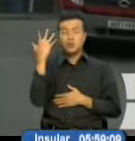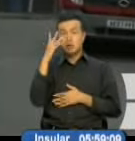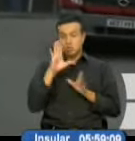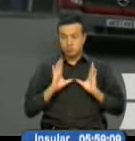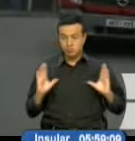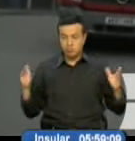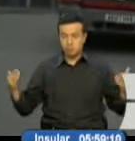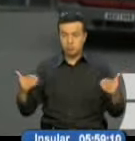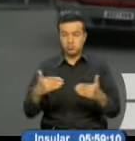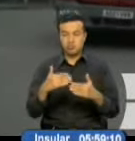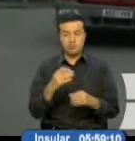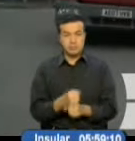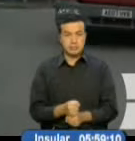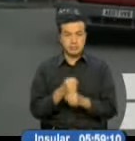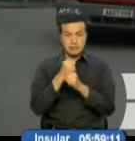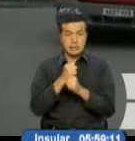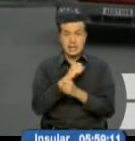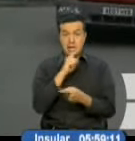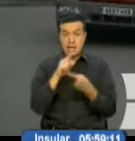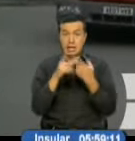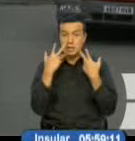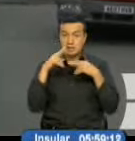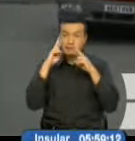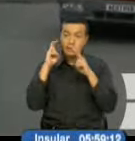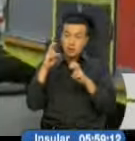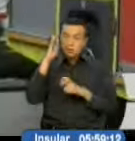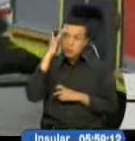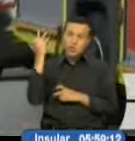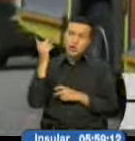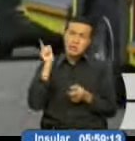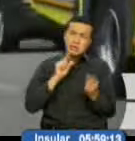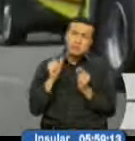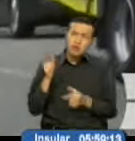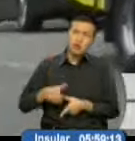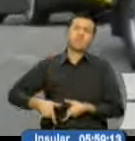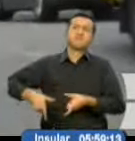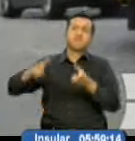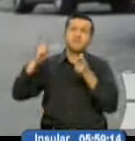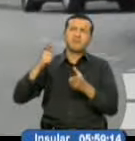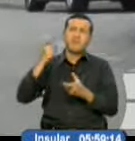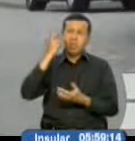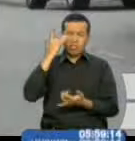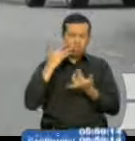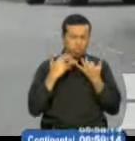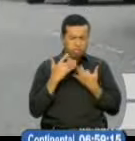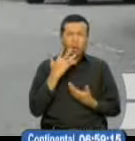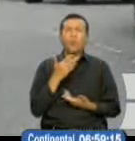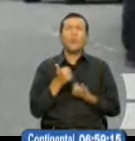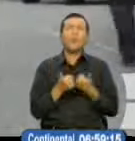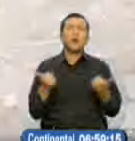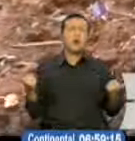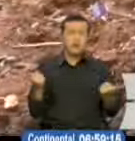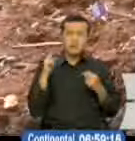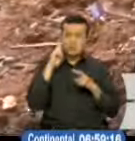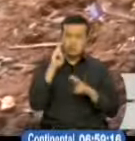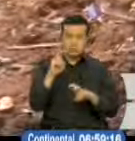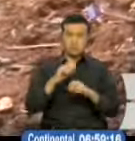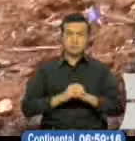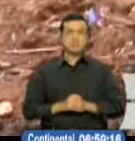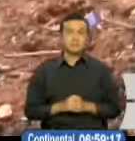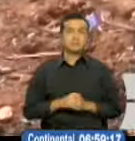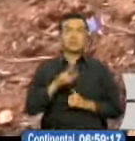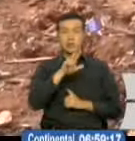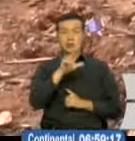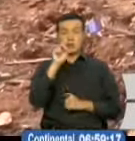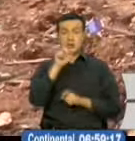la zona por seguridad hasta que se investigue con qué tipo de sustancia fueron agredidas las personas. A